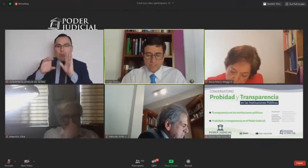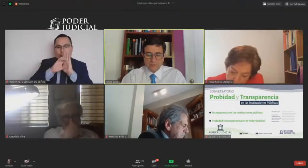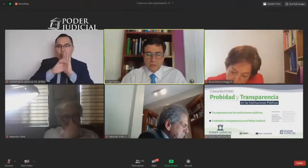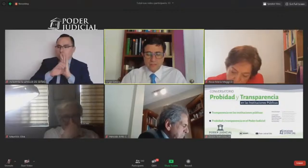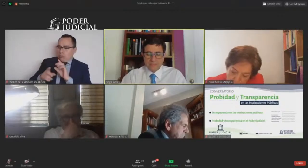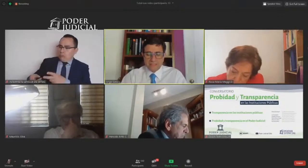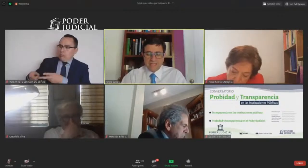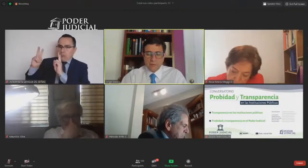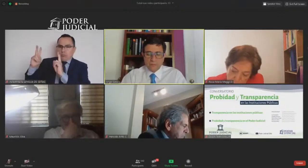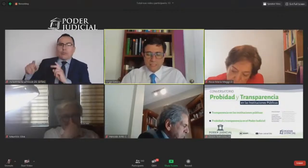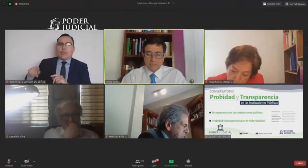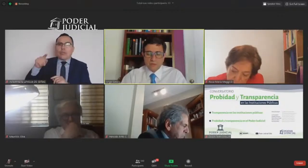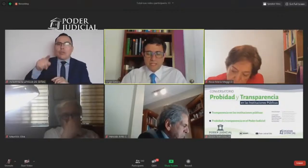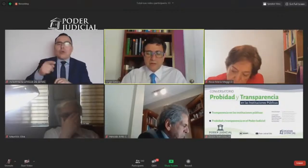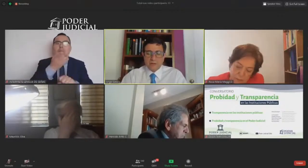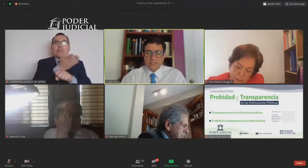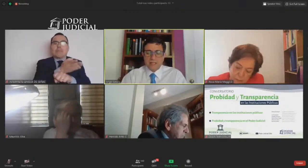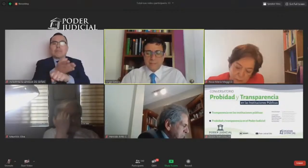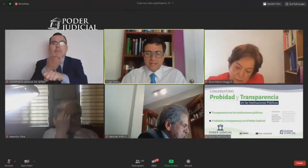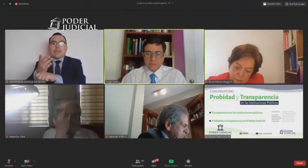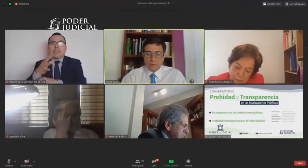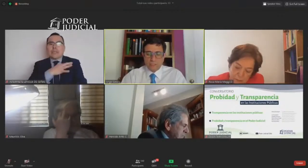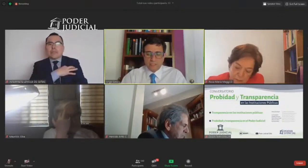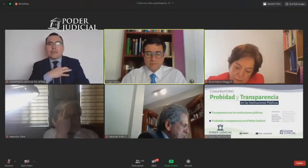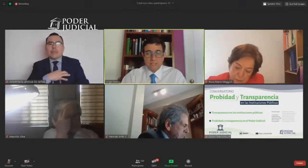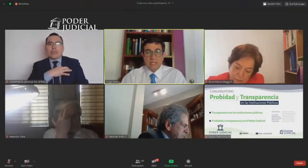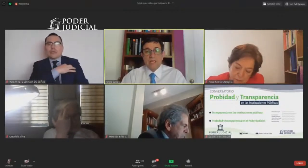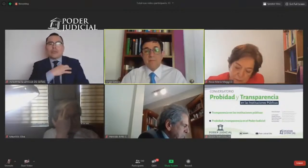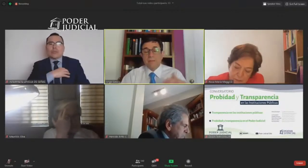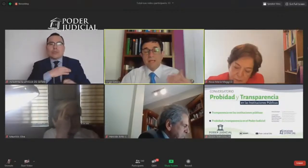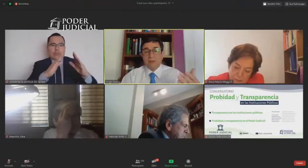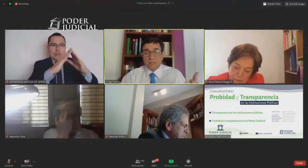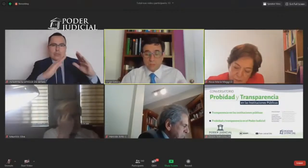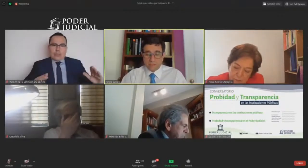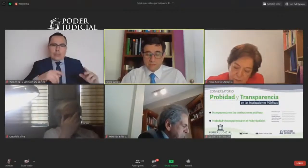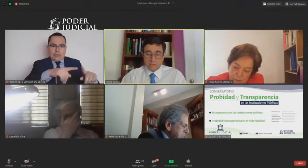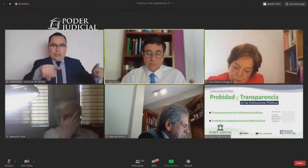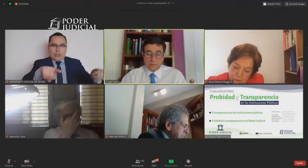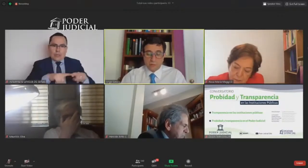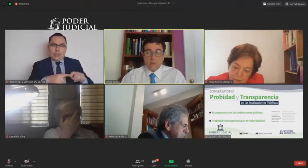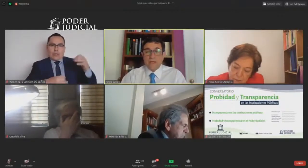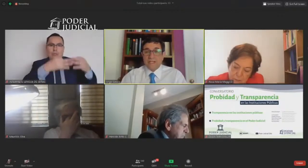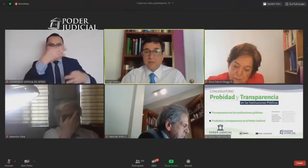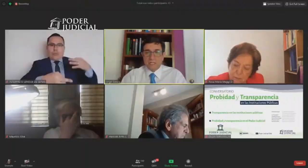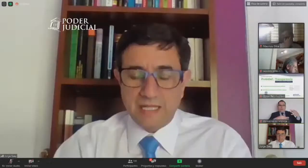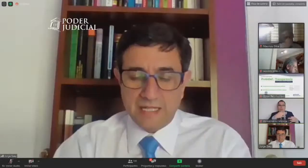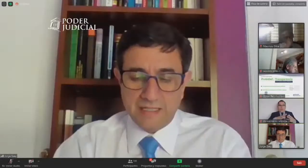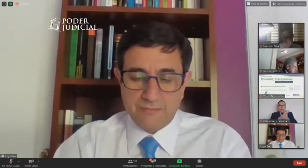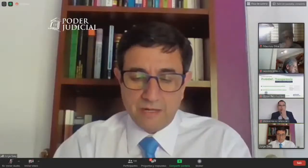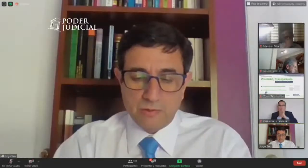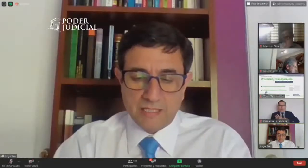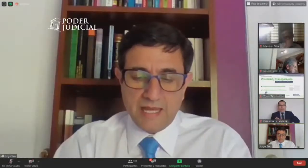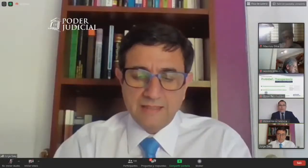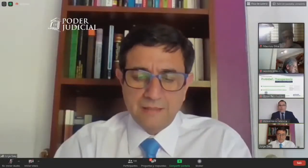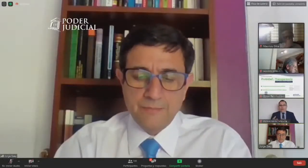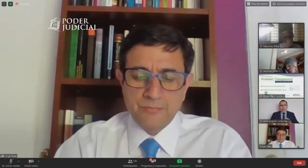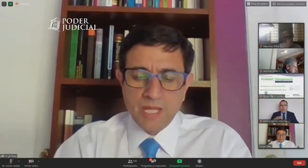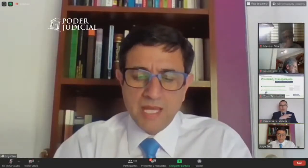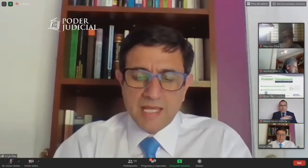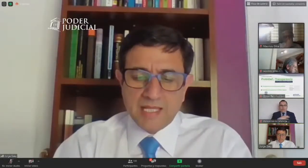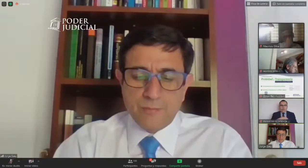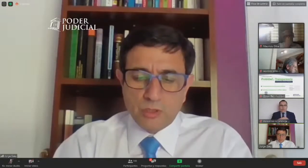Constitución, solicitar a los ministros de las Cortes de Apelaciones, y me imagino que por extensión a todos aquellos que tengan estas